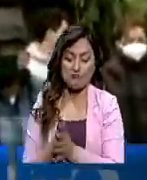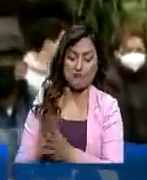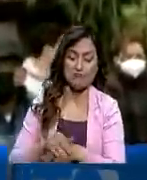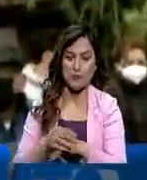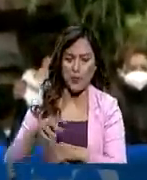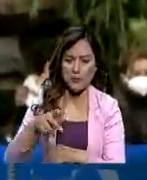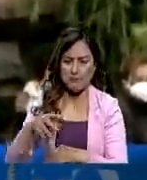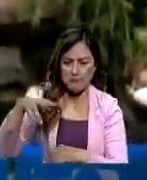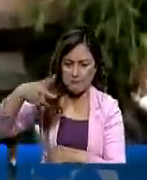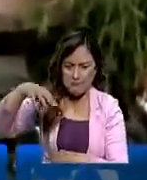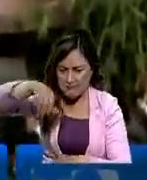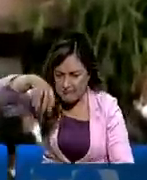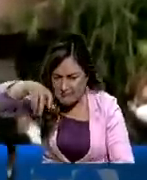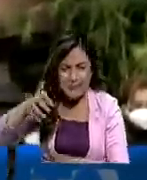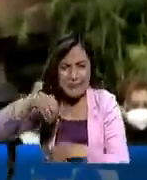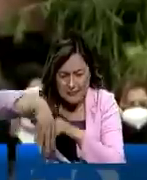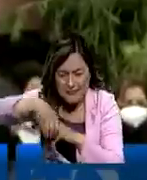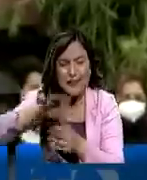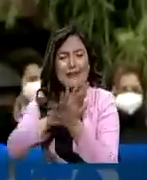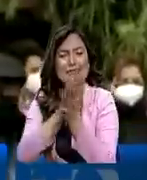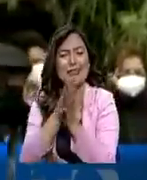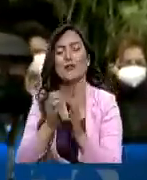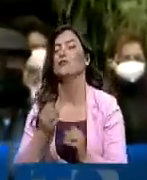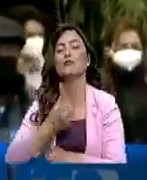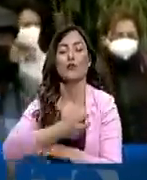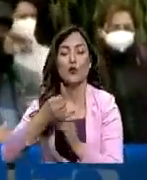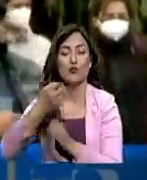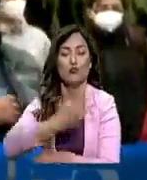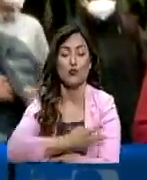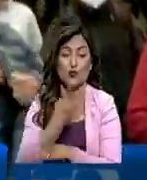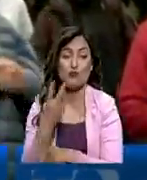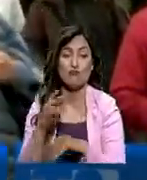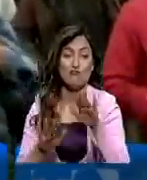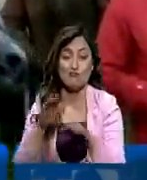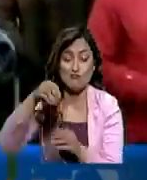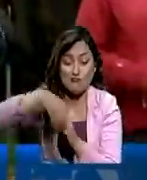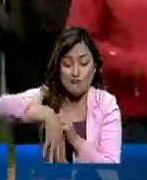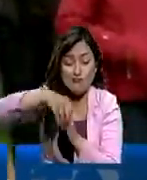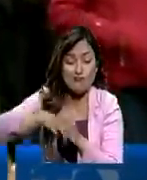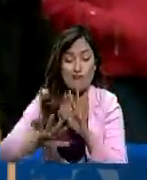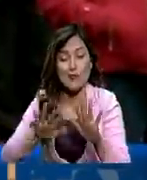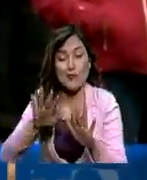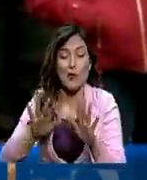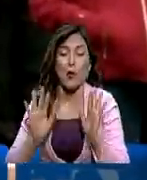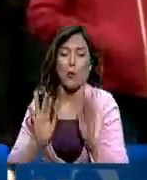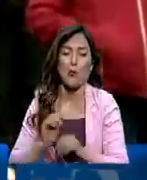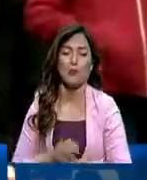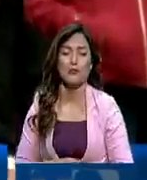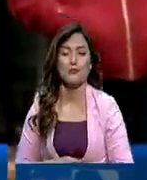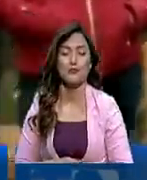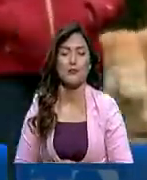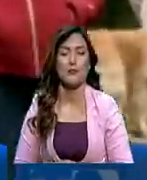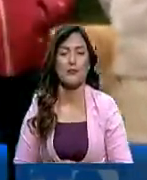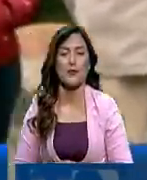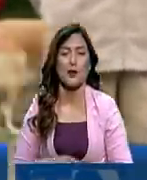otros días no hemos tenido nada. Parece que en estos últimos dos días hemos tenido algo durante las horas últimas, pero realmente